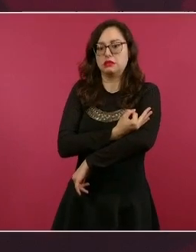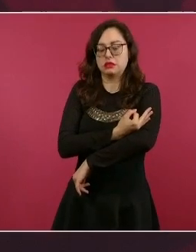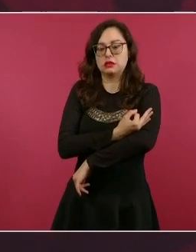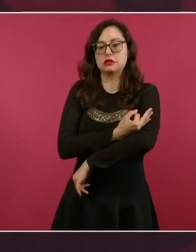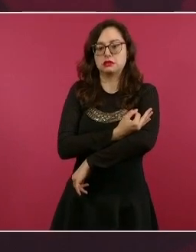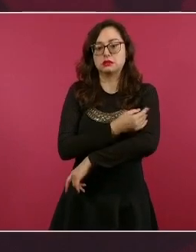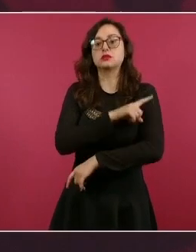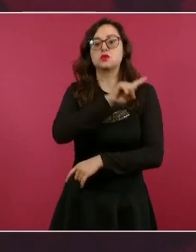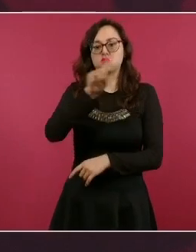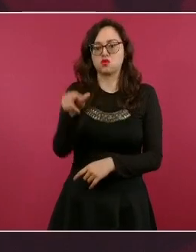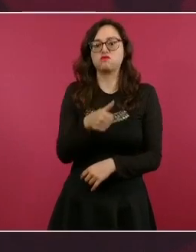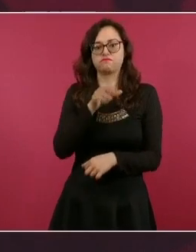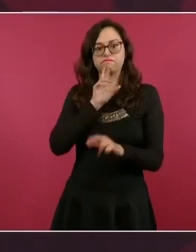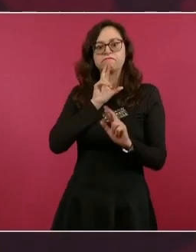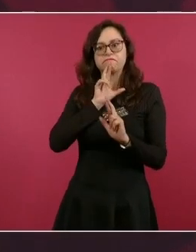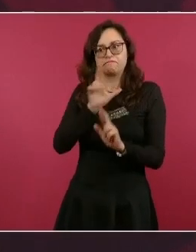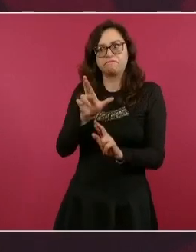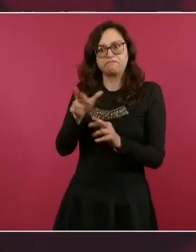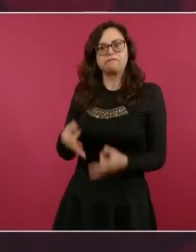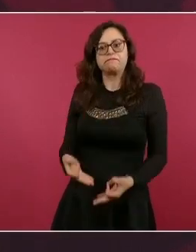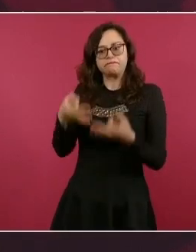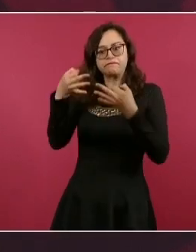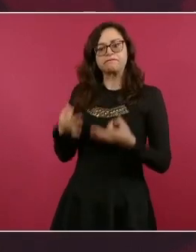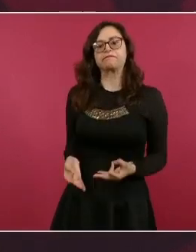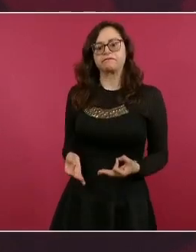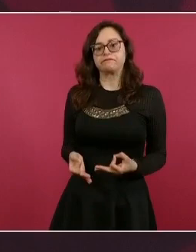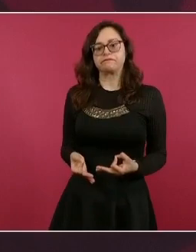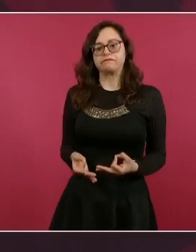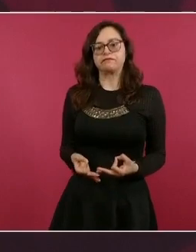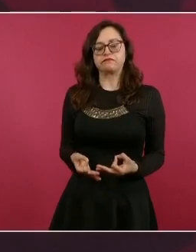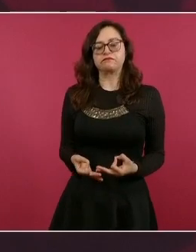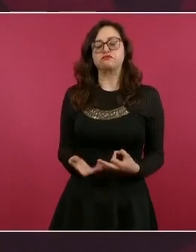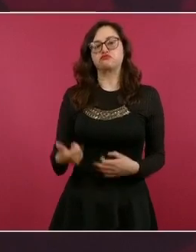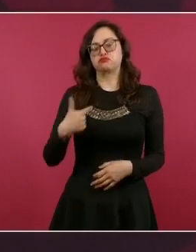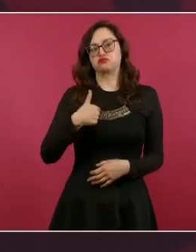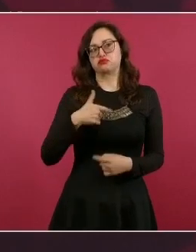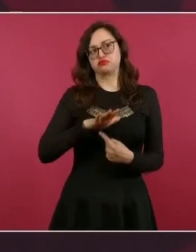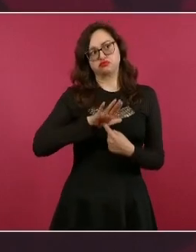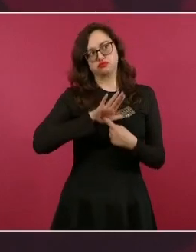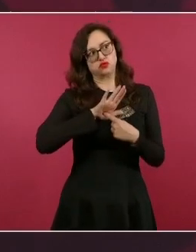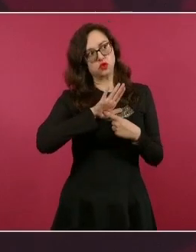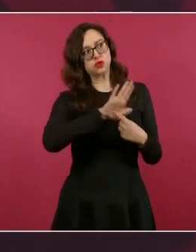Biden para que lo viera,